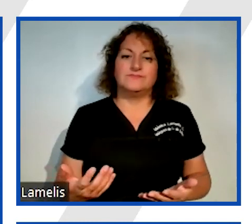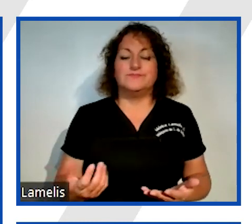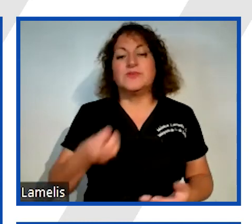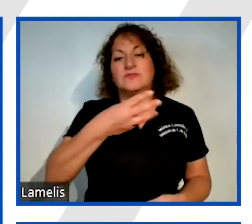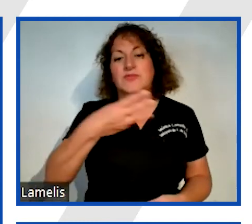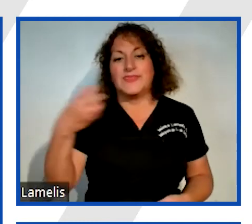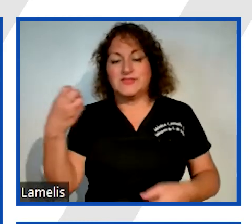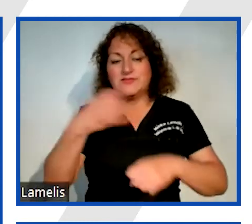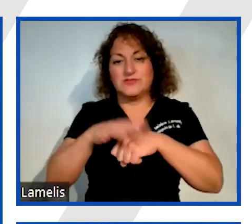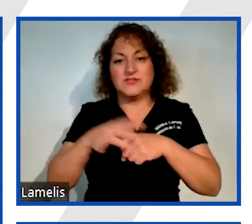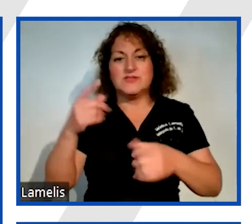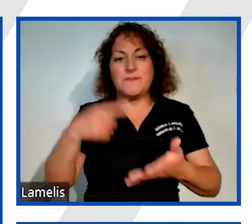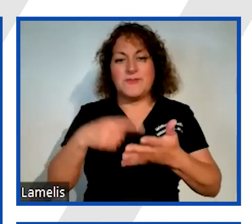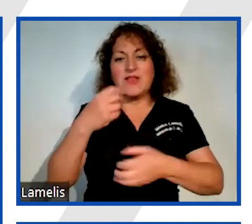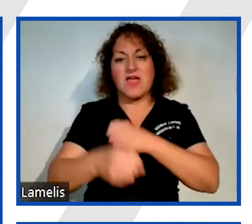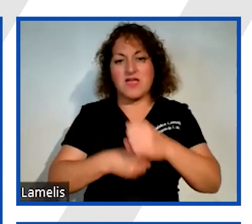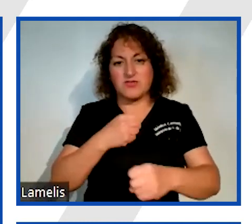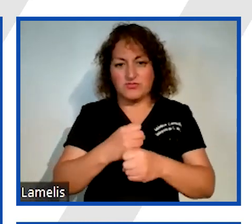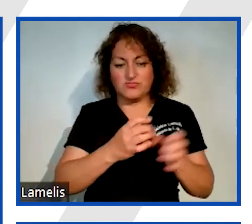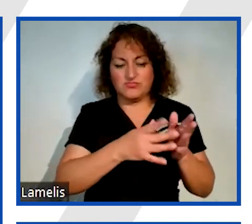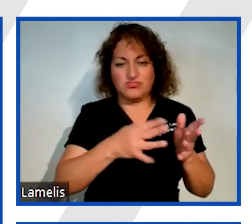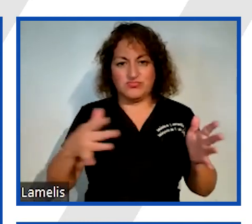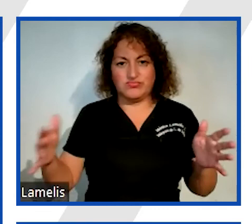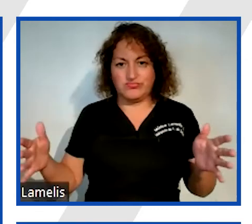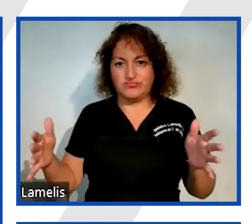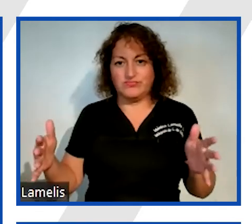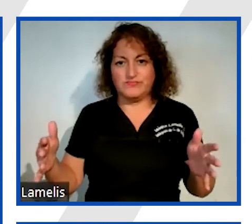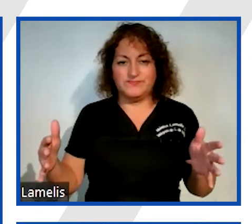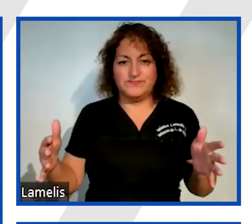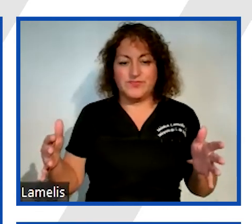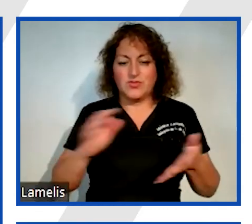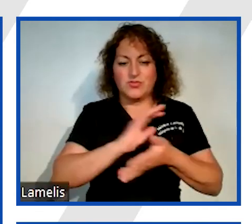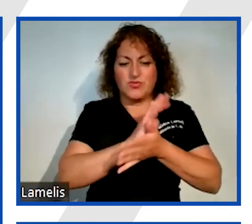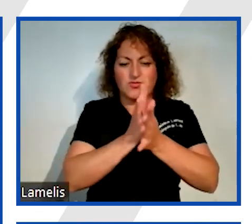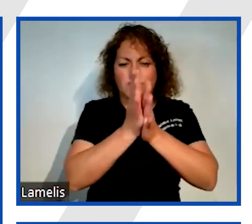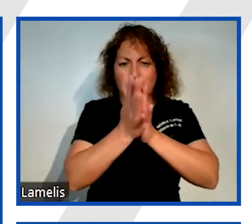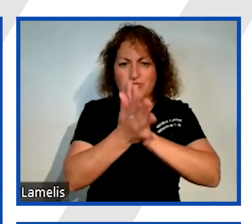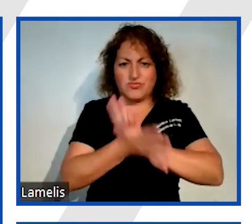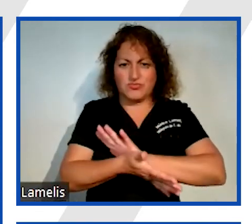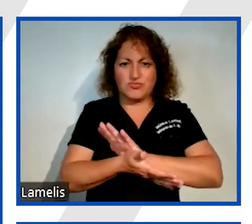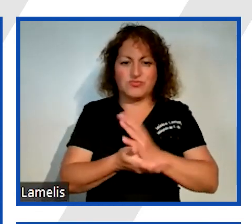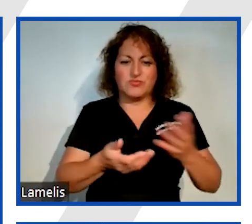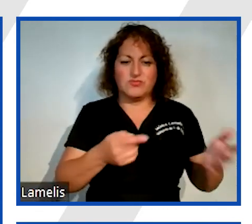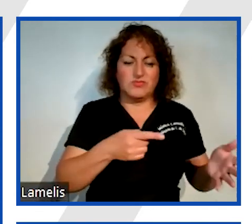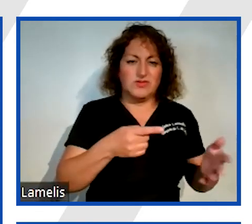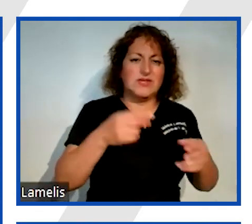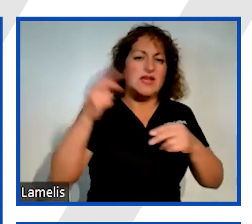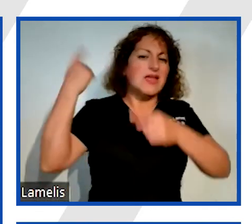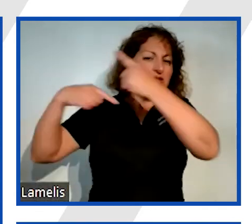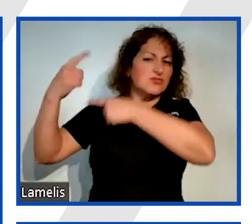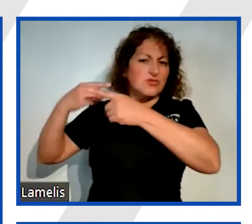años aproximadamente en lo que pasó todo absolutamente todo desde la prehistoria